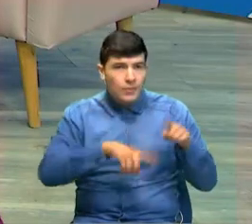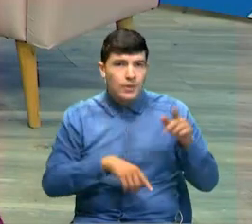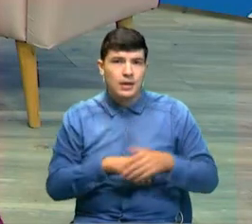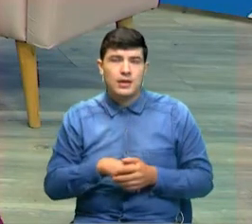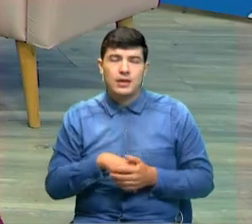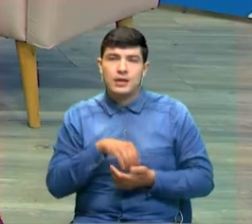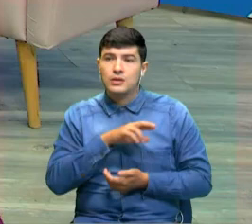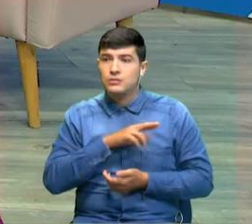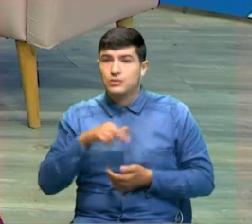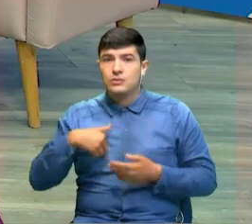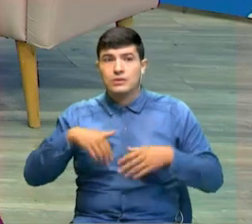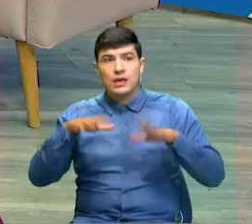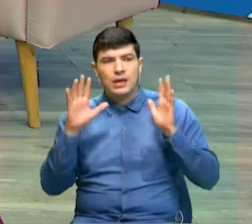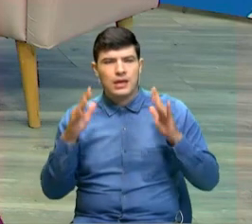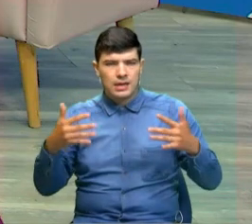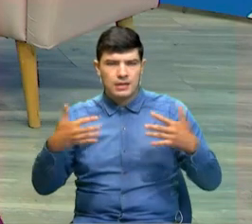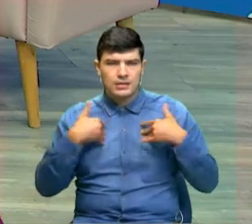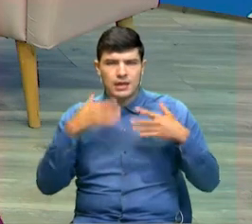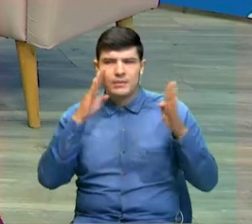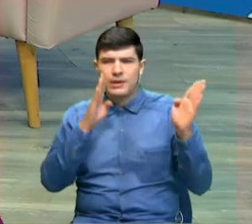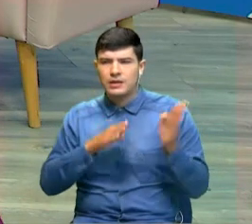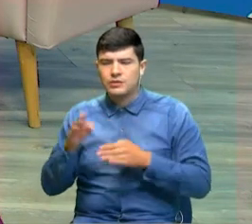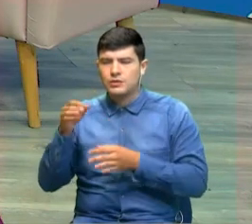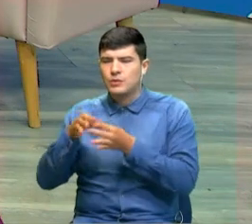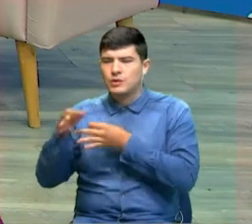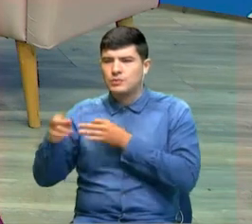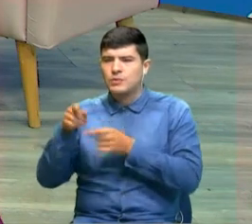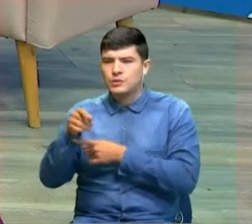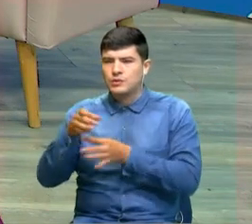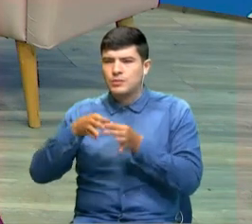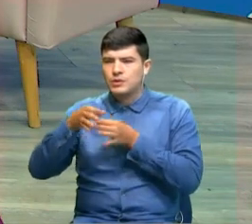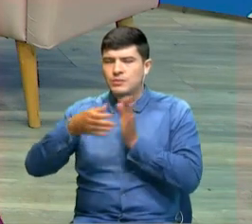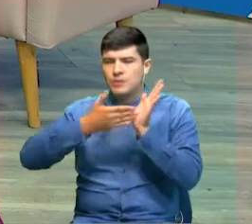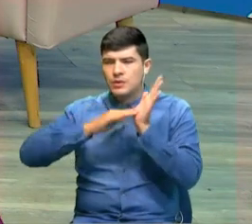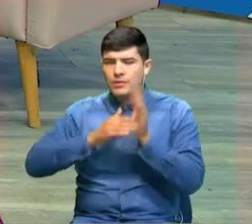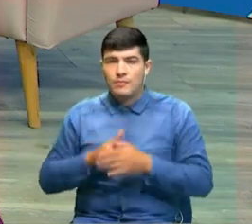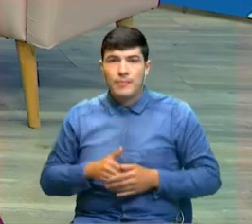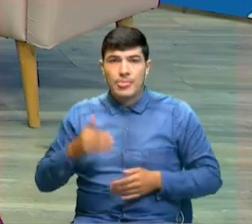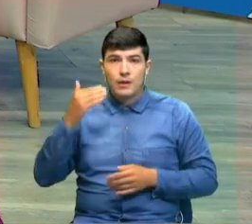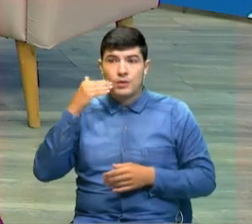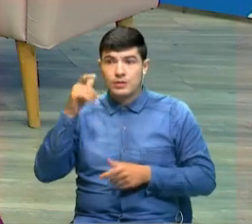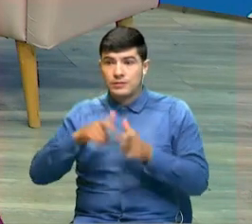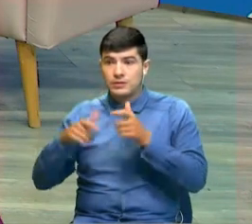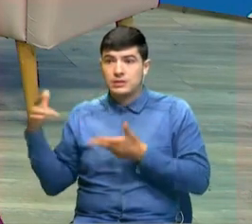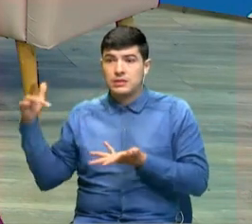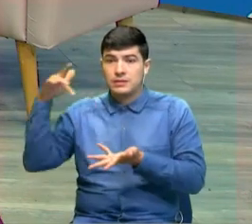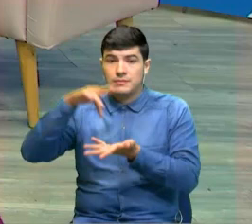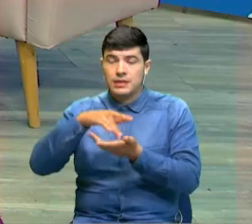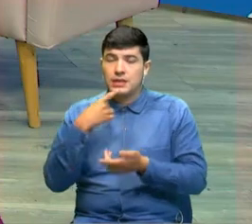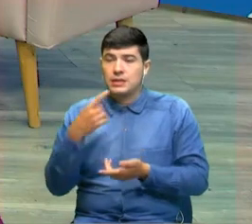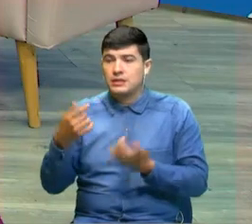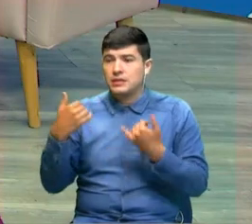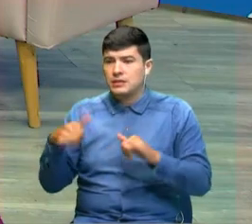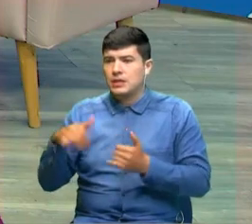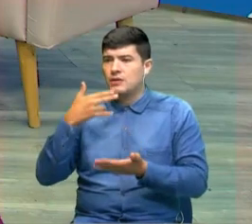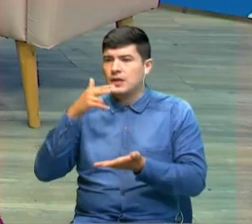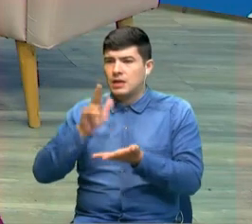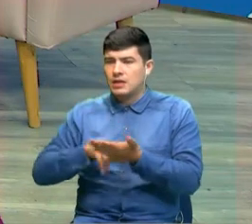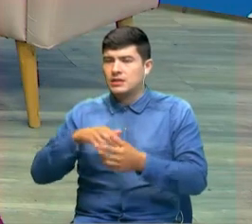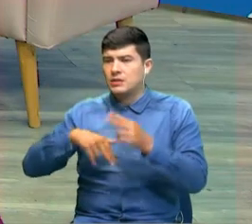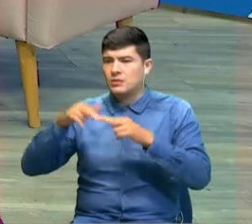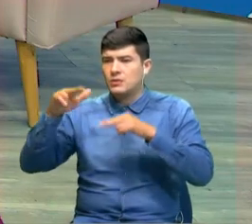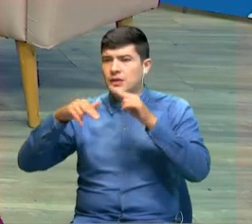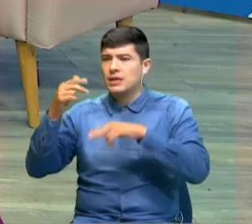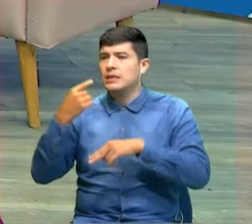Entonces nosotros pusimos la caja en planeación municipal de Florida Blanca. Y cuando ellos vinieron, miraron, y ella había llevado un poco de construcción ya